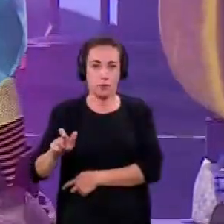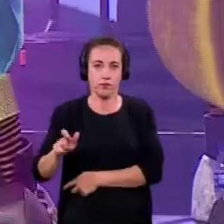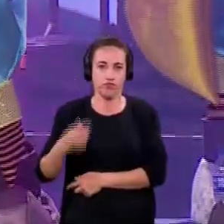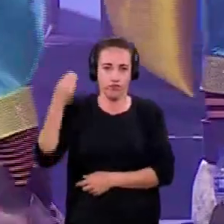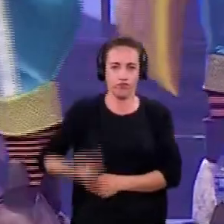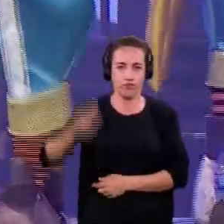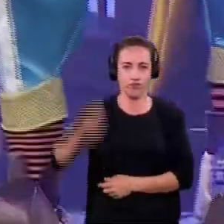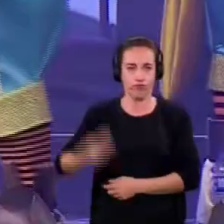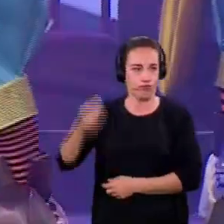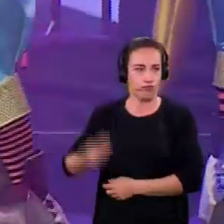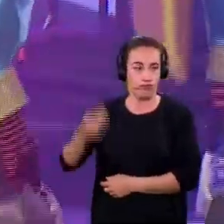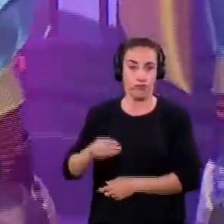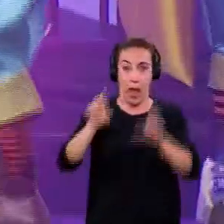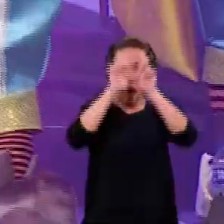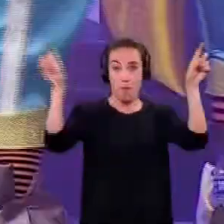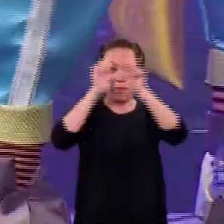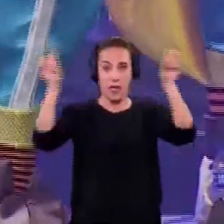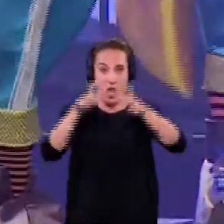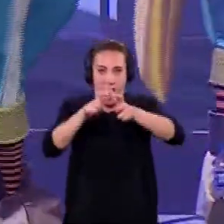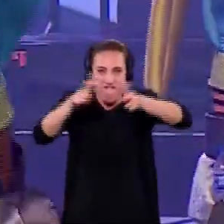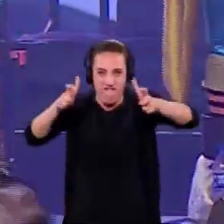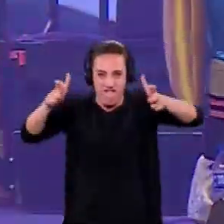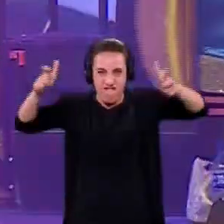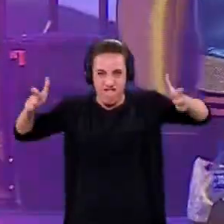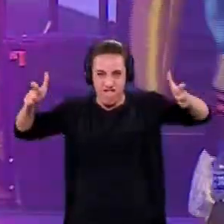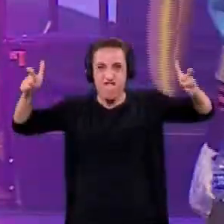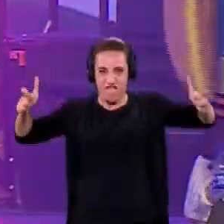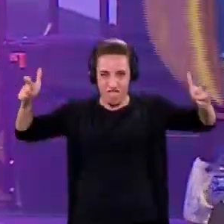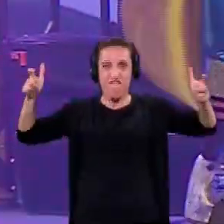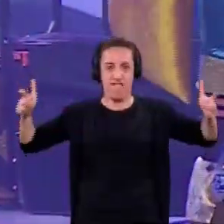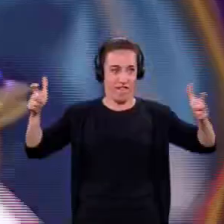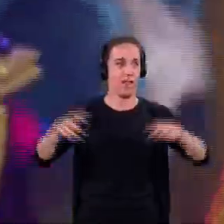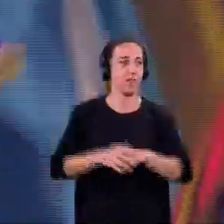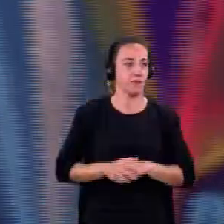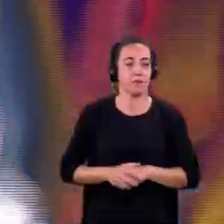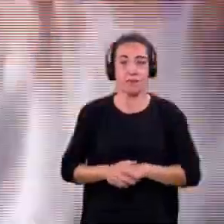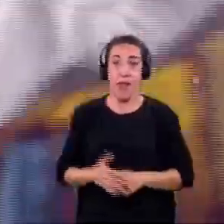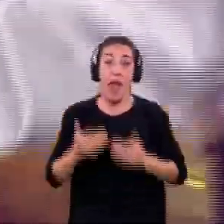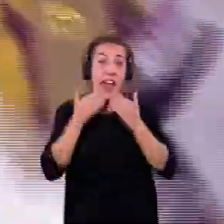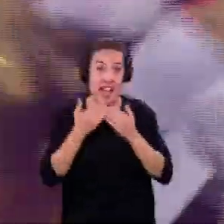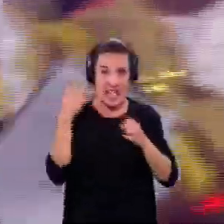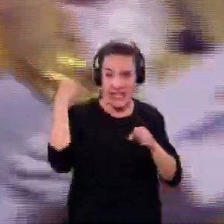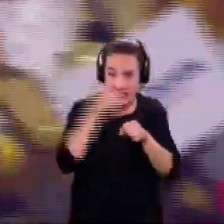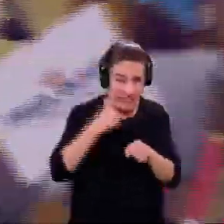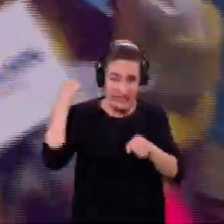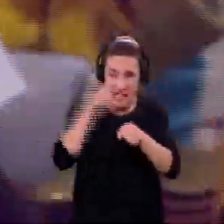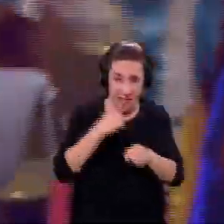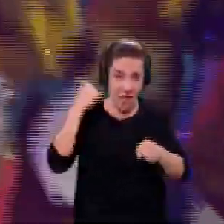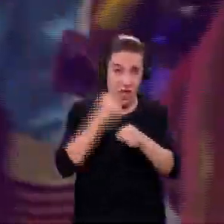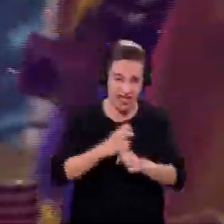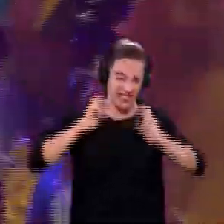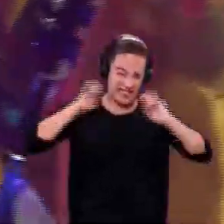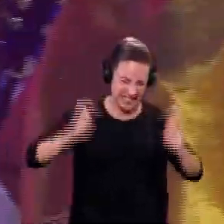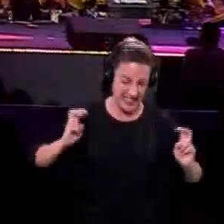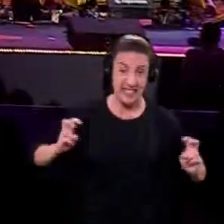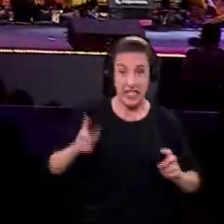De esos que tienen empresa y han crecido últimamente, y a base de callarnos ellos son un